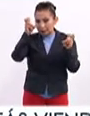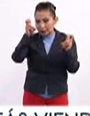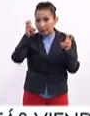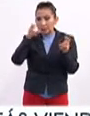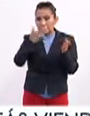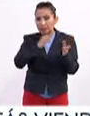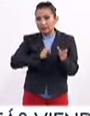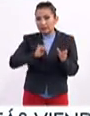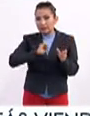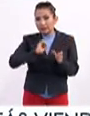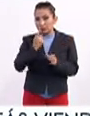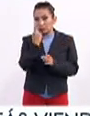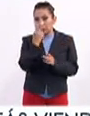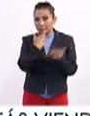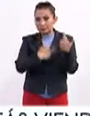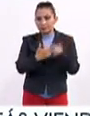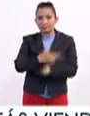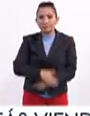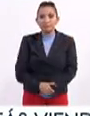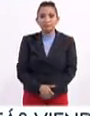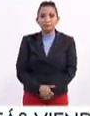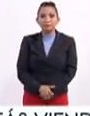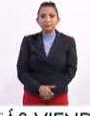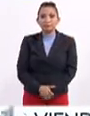en pleno siglo XXI. Regresamos.